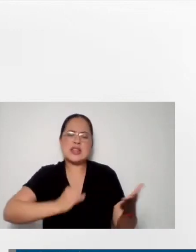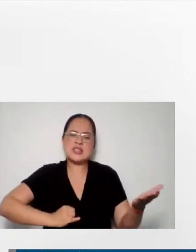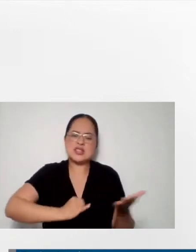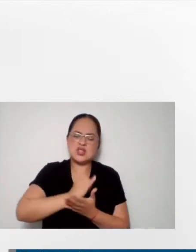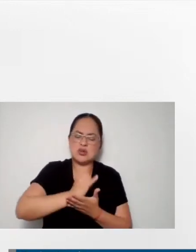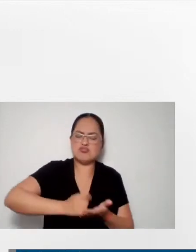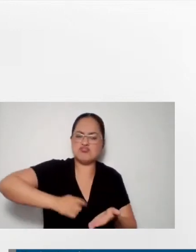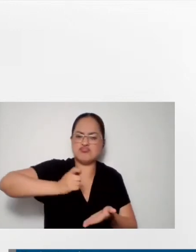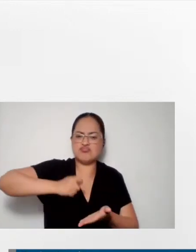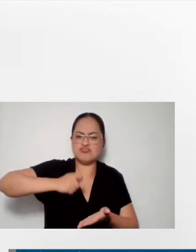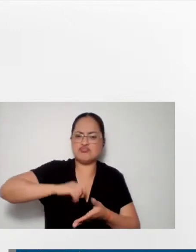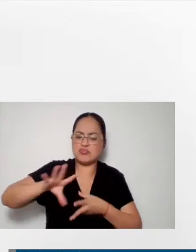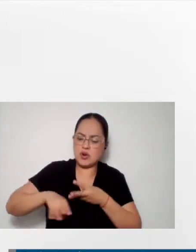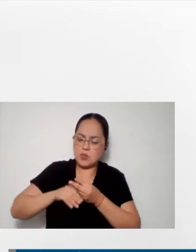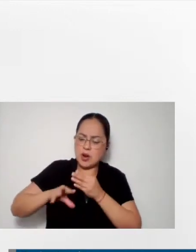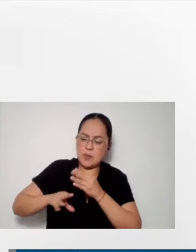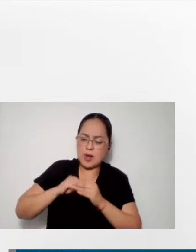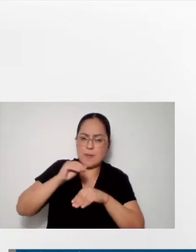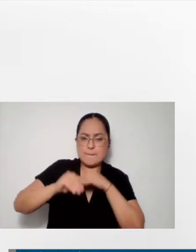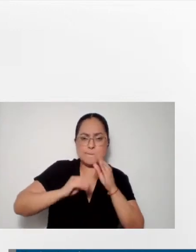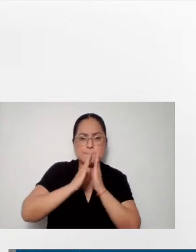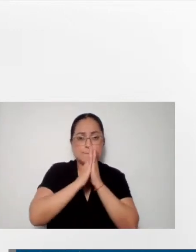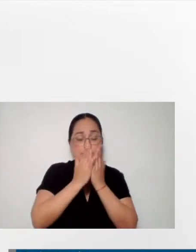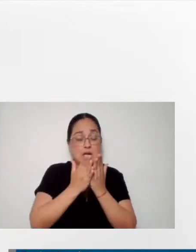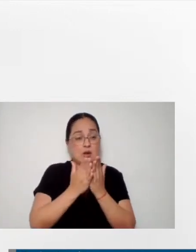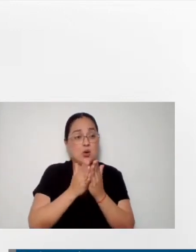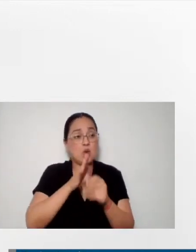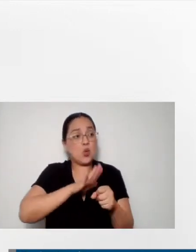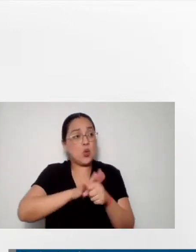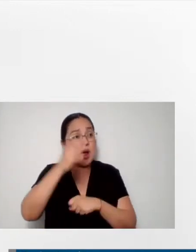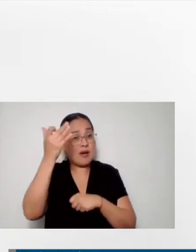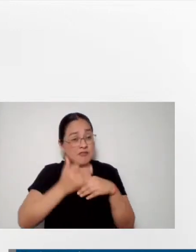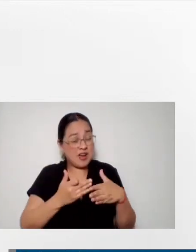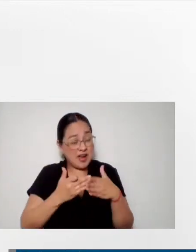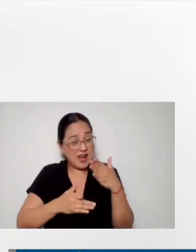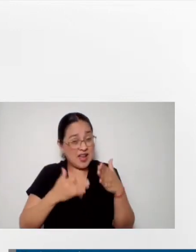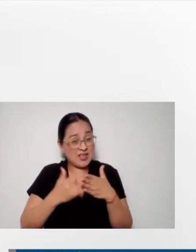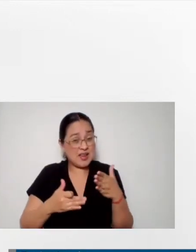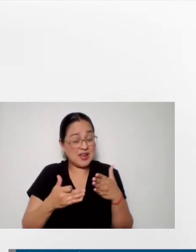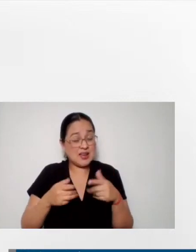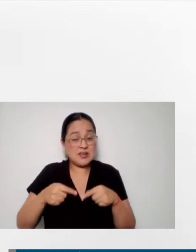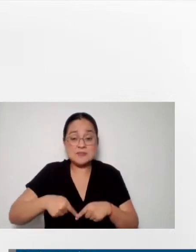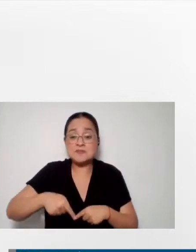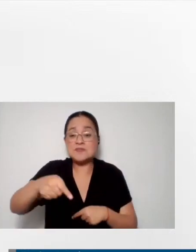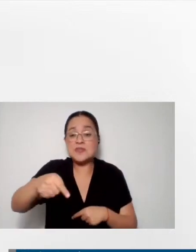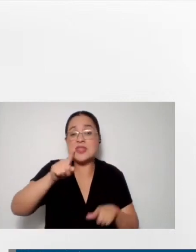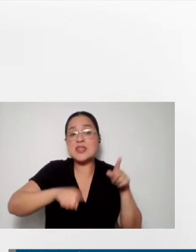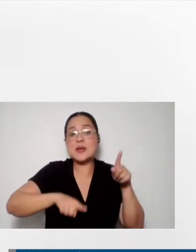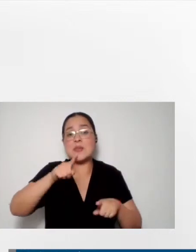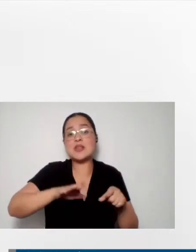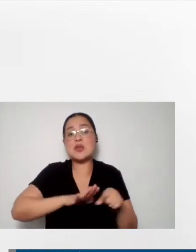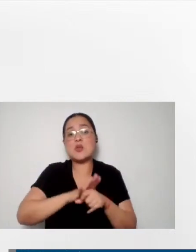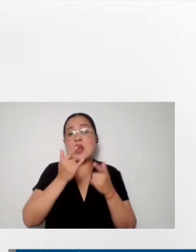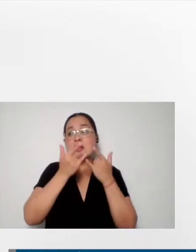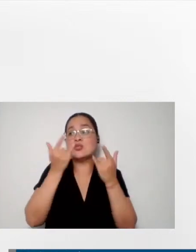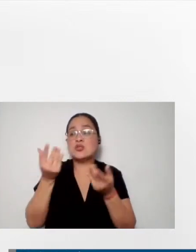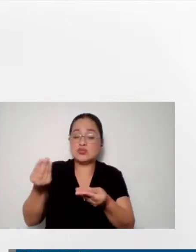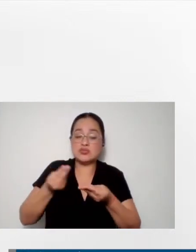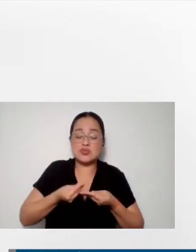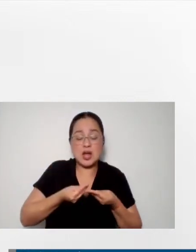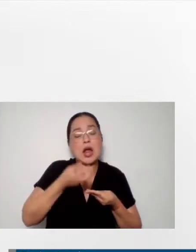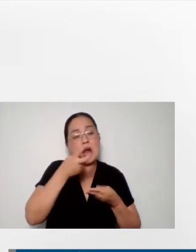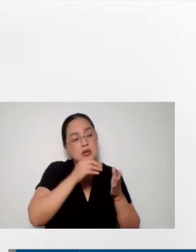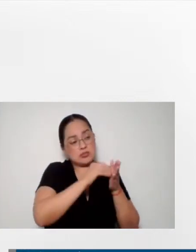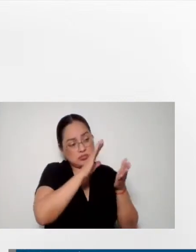verdad es que solamente los casos que se nos presenten a las personas juzgadoras lo va a decir. Y eso es lo que se